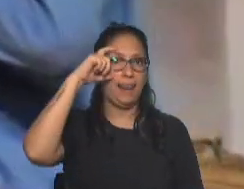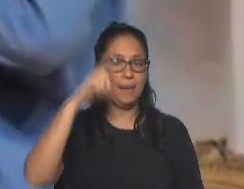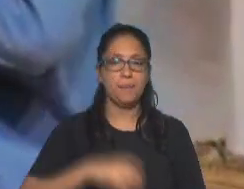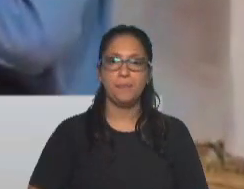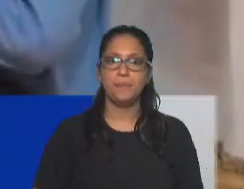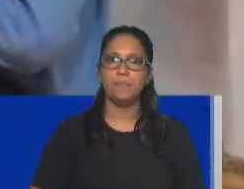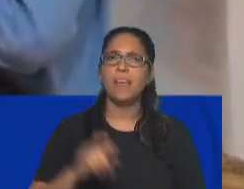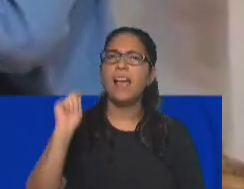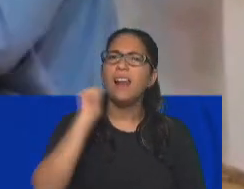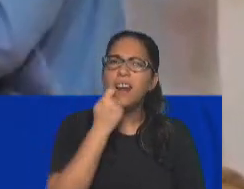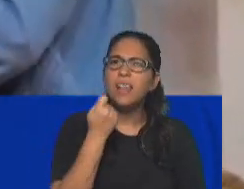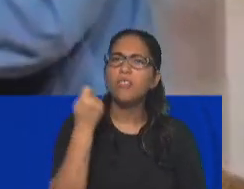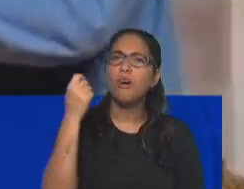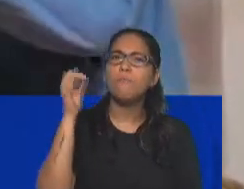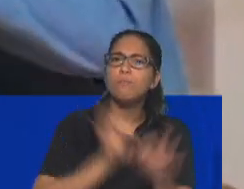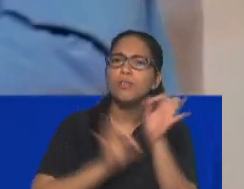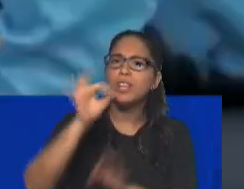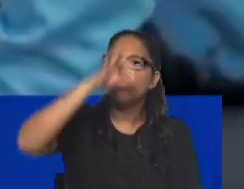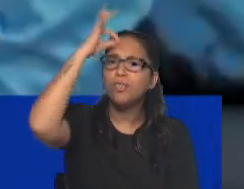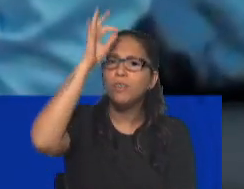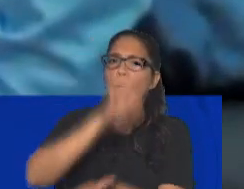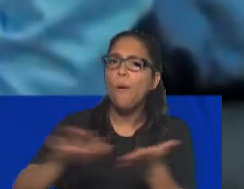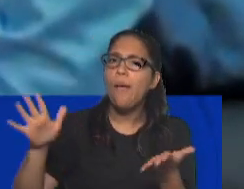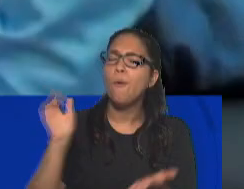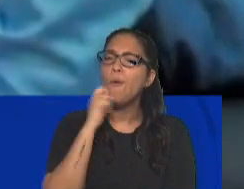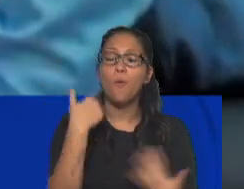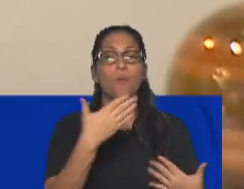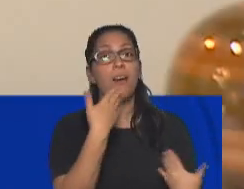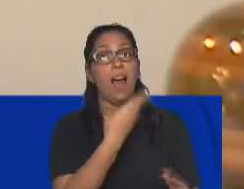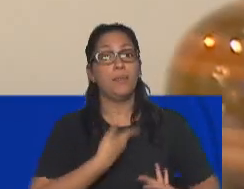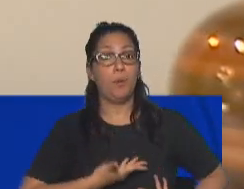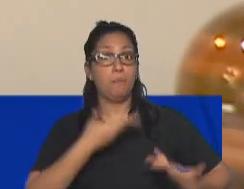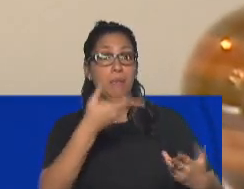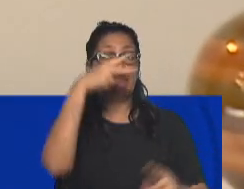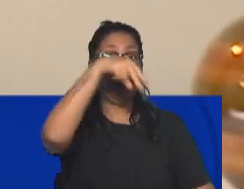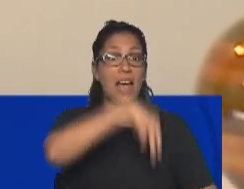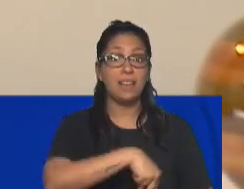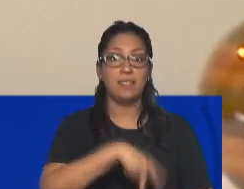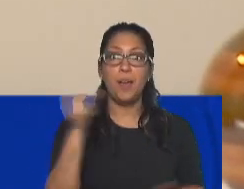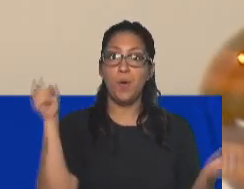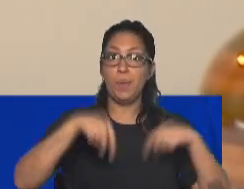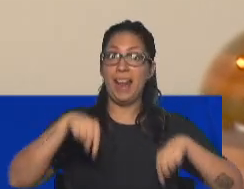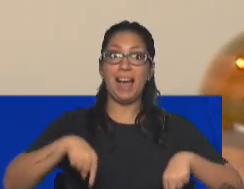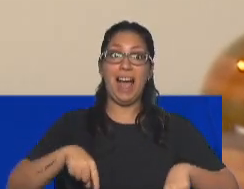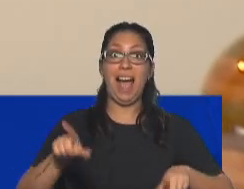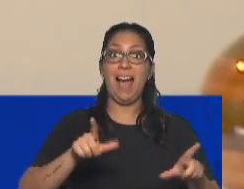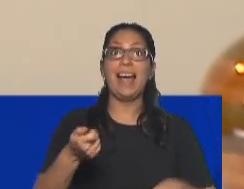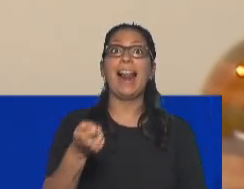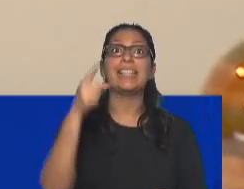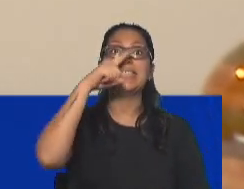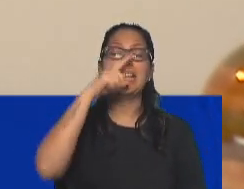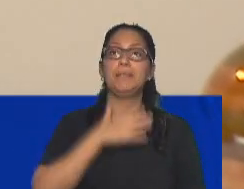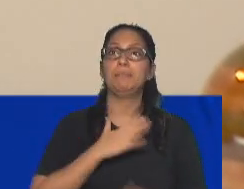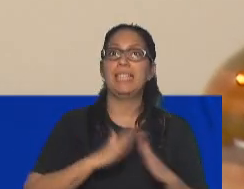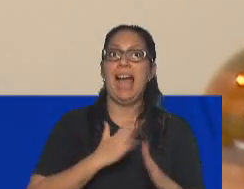Qué lindo tener buenos y nuevos proyectos teatrales. ¿Cómo estás? Bueno, gracias Gaby por la invitación. Me encanta volver a Canal 7, mi segunda casa. Así que muy